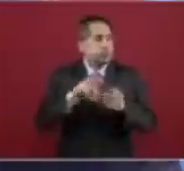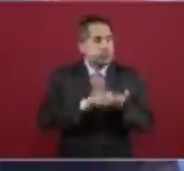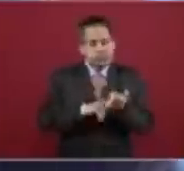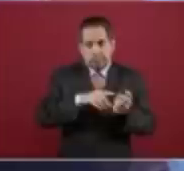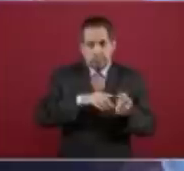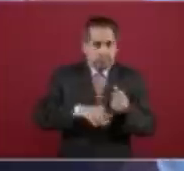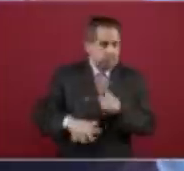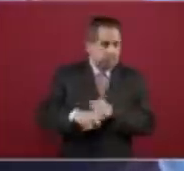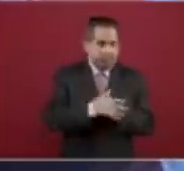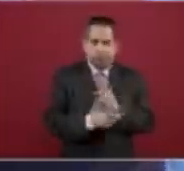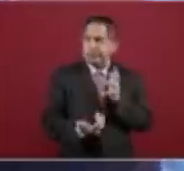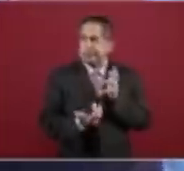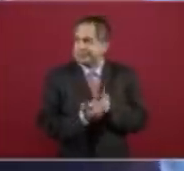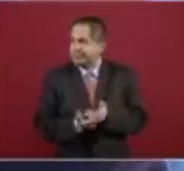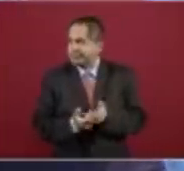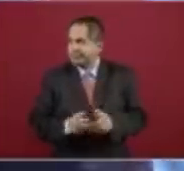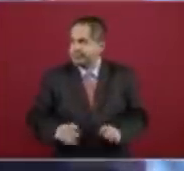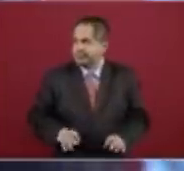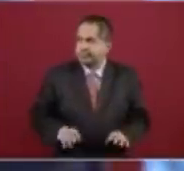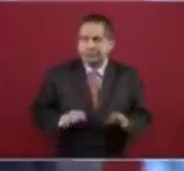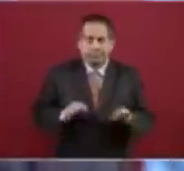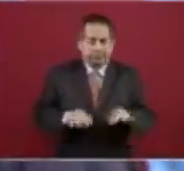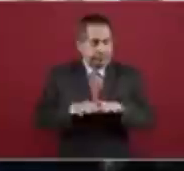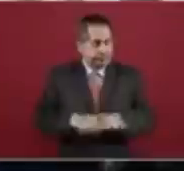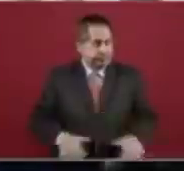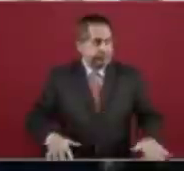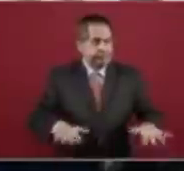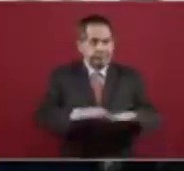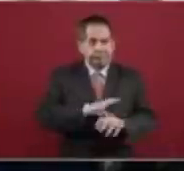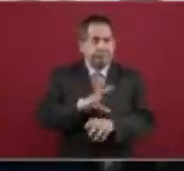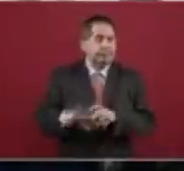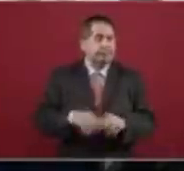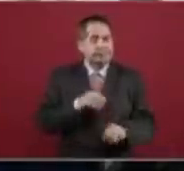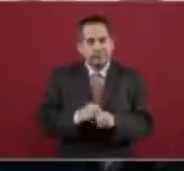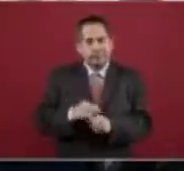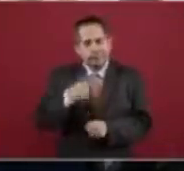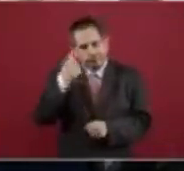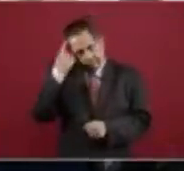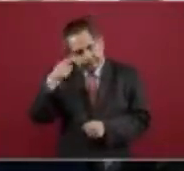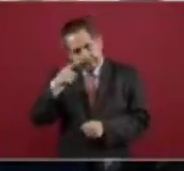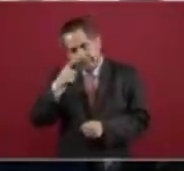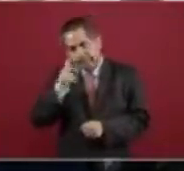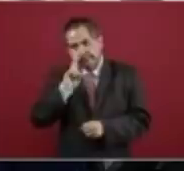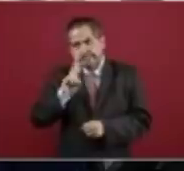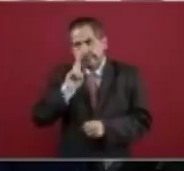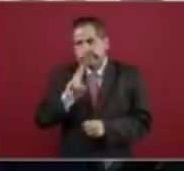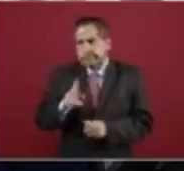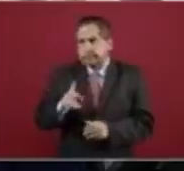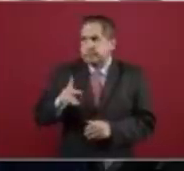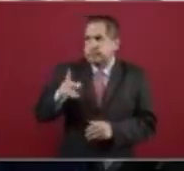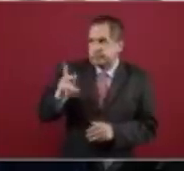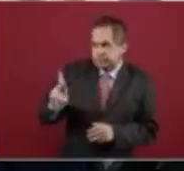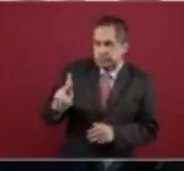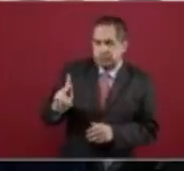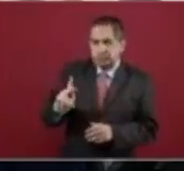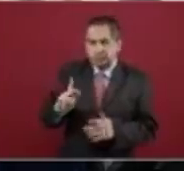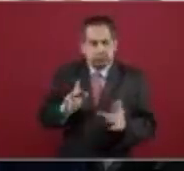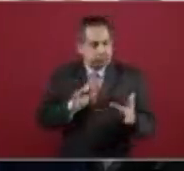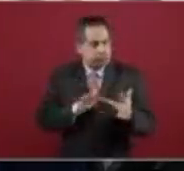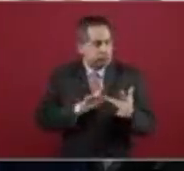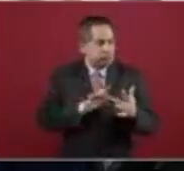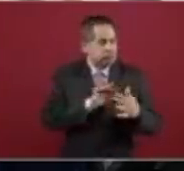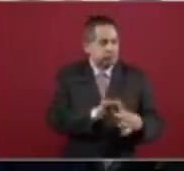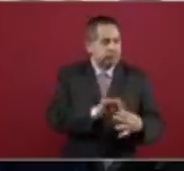del organismo que es esta nueva revitalización del bosque, pero sí podemos empezar a hablar de interconectividad,